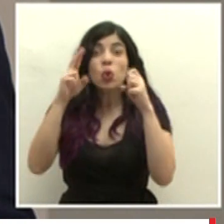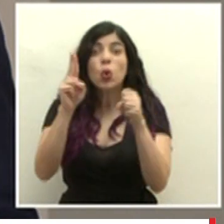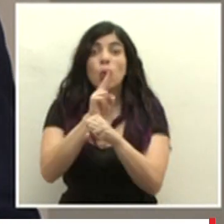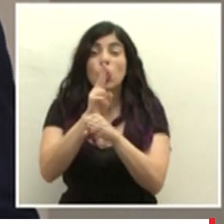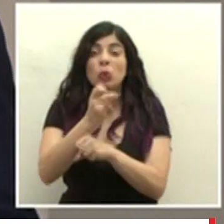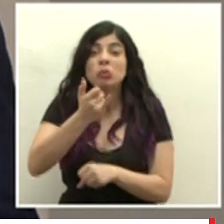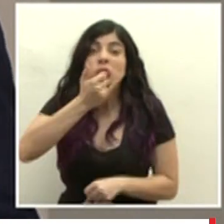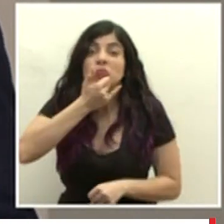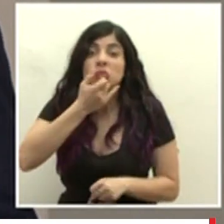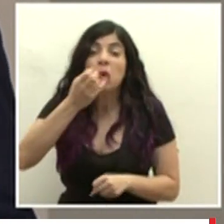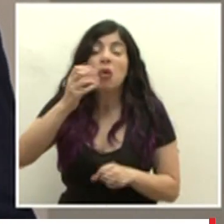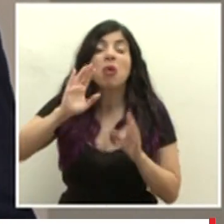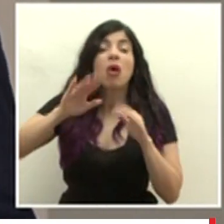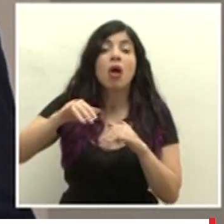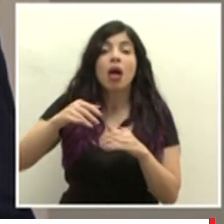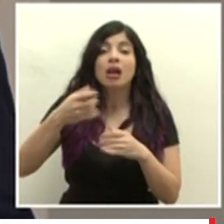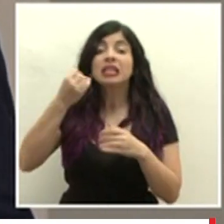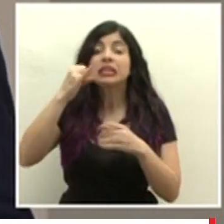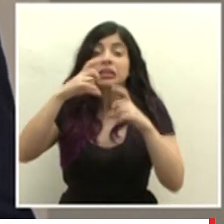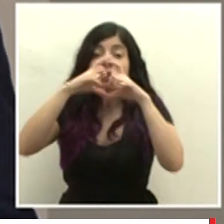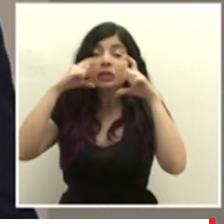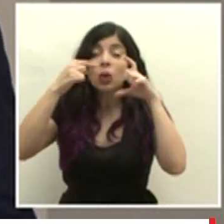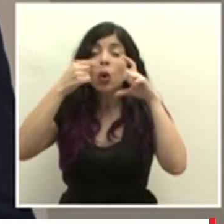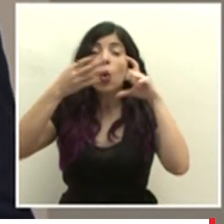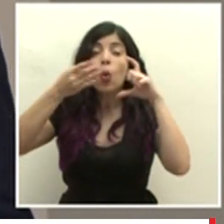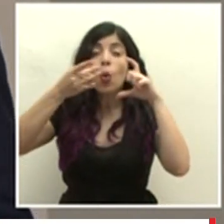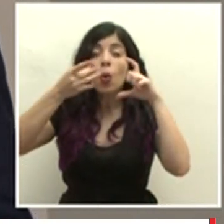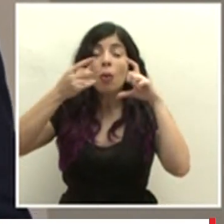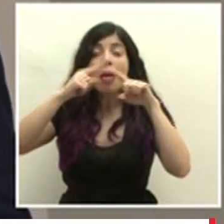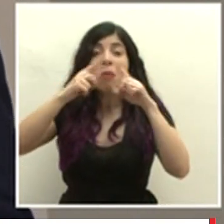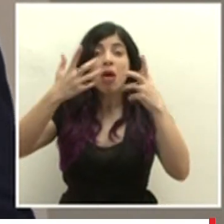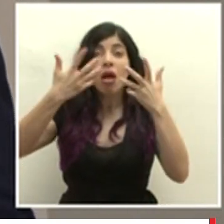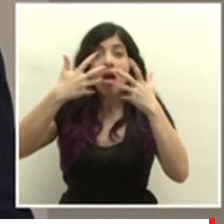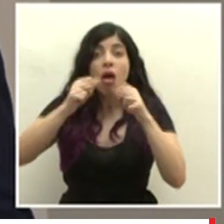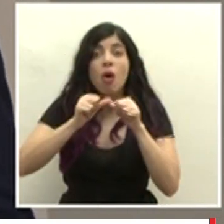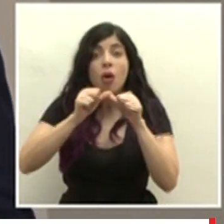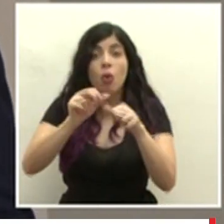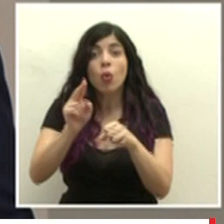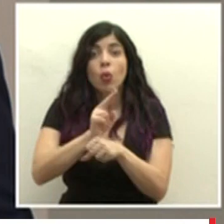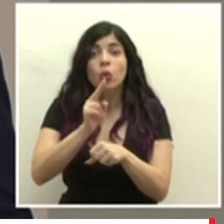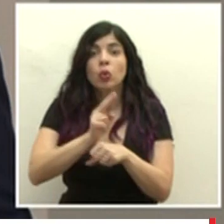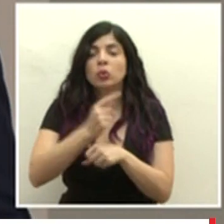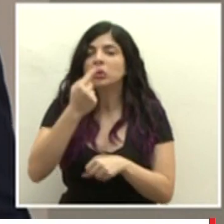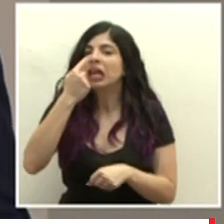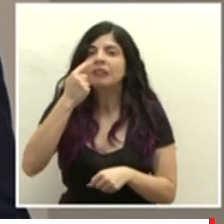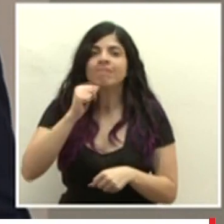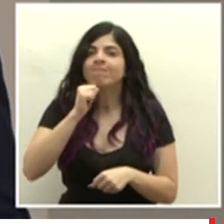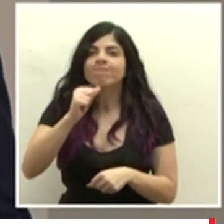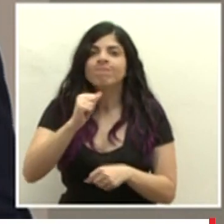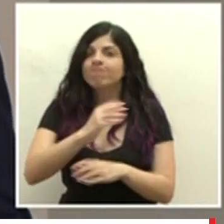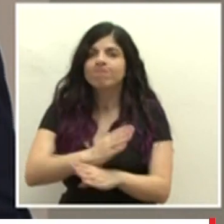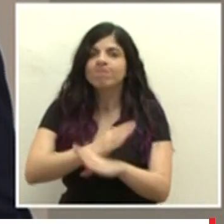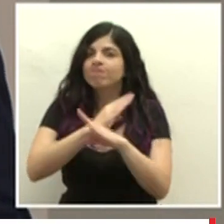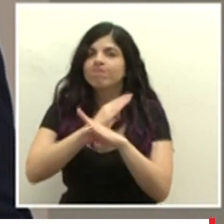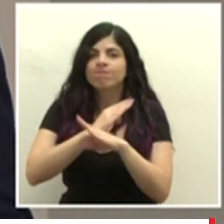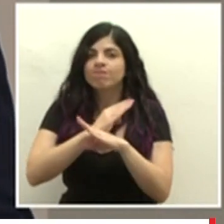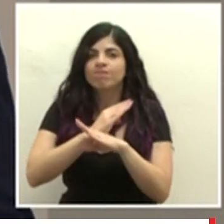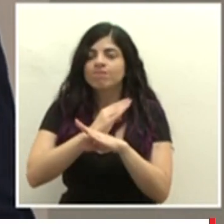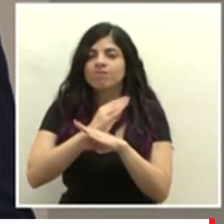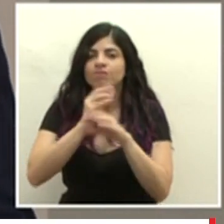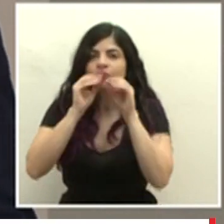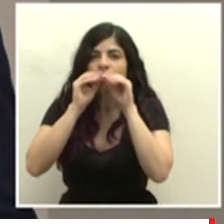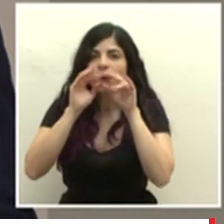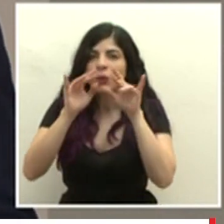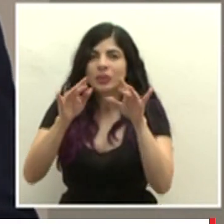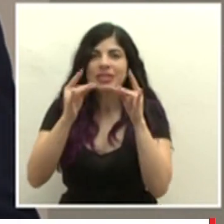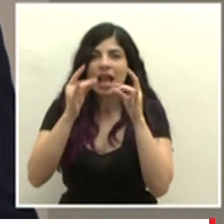como indicaba, si una mascarilla ya se humedece y sigue siendo usada, pierde la capacidad de no filtrar adecuadamente las gotículas o